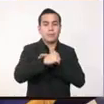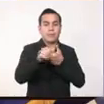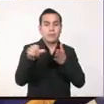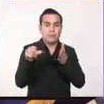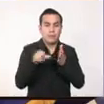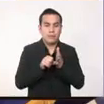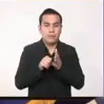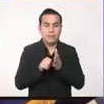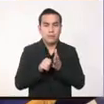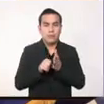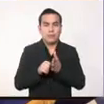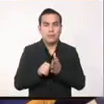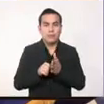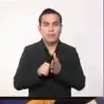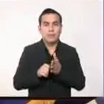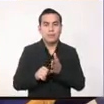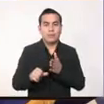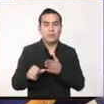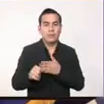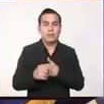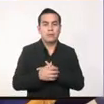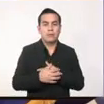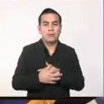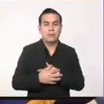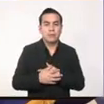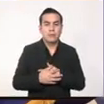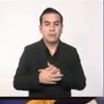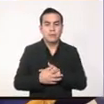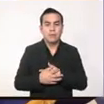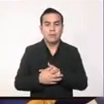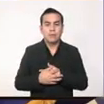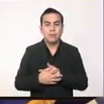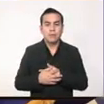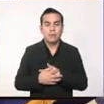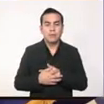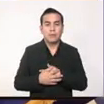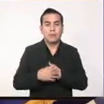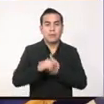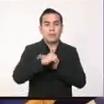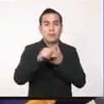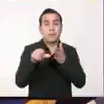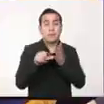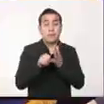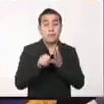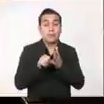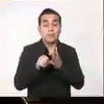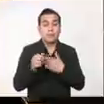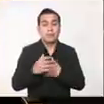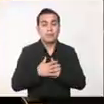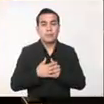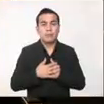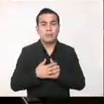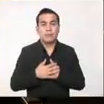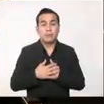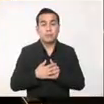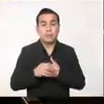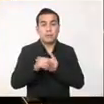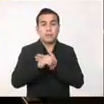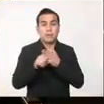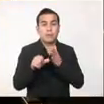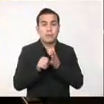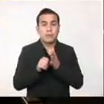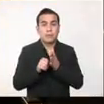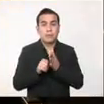da un montón de cosas que pueden hacer. Pero en el numeral 20 dice, declarar